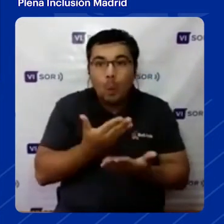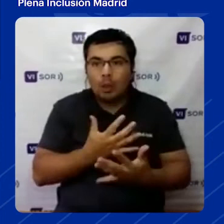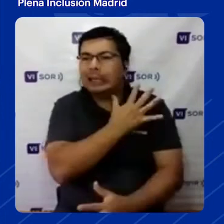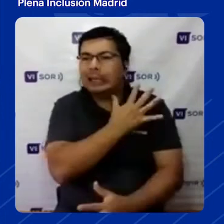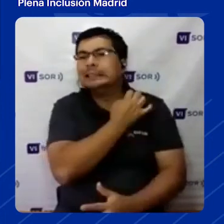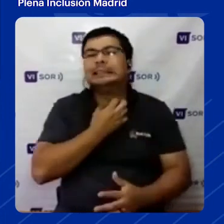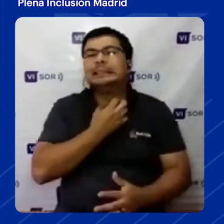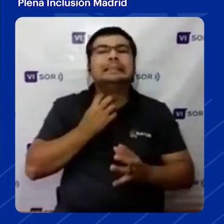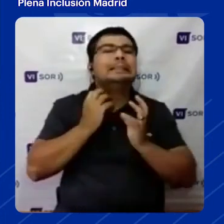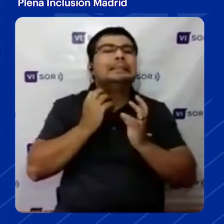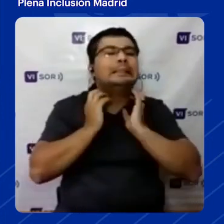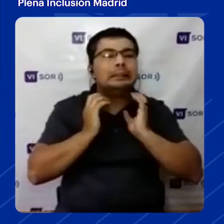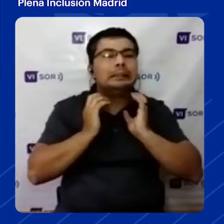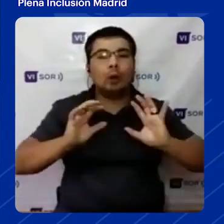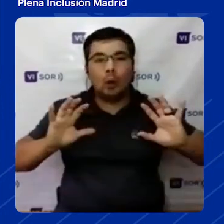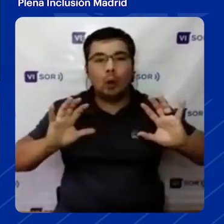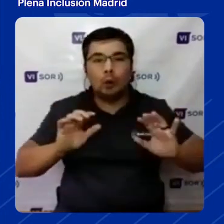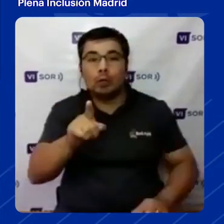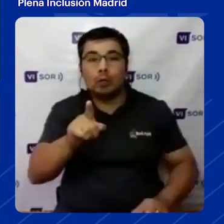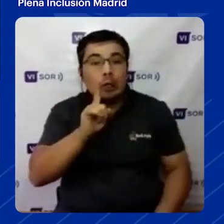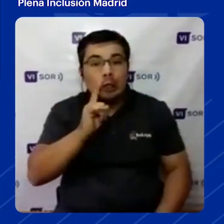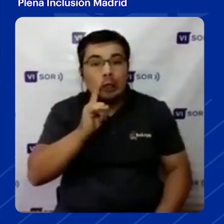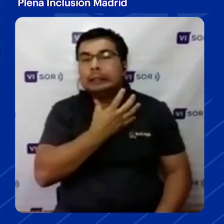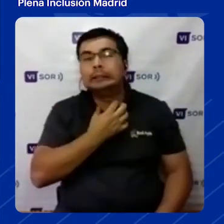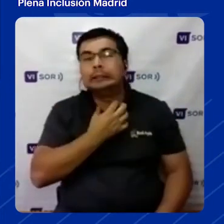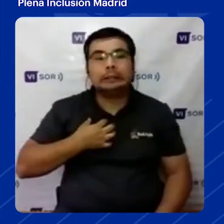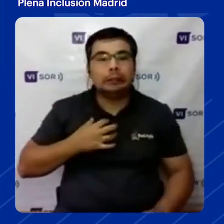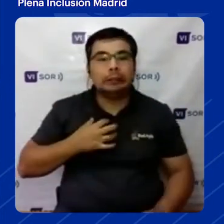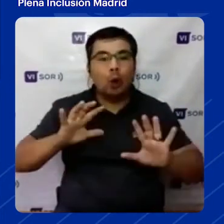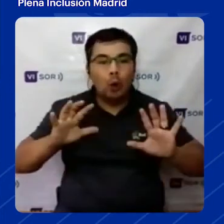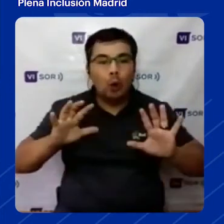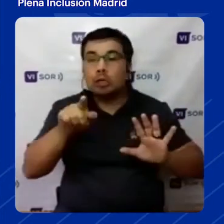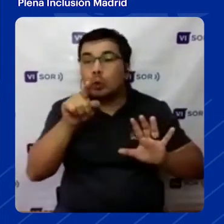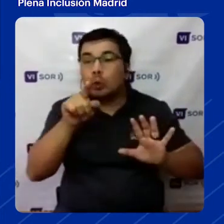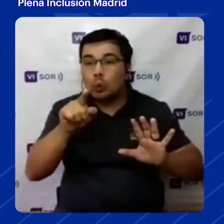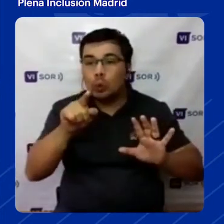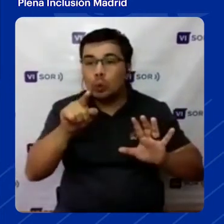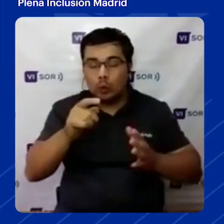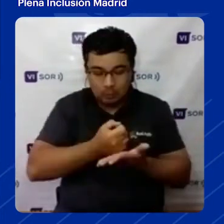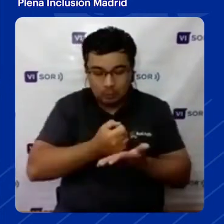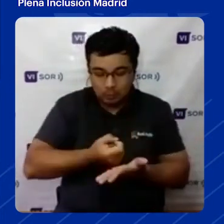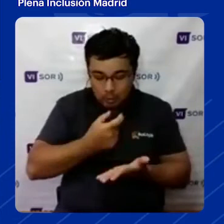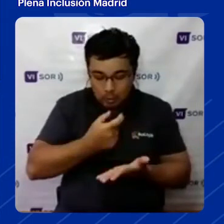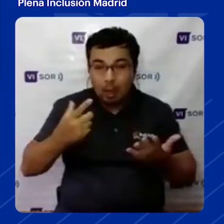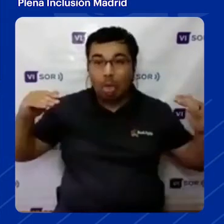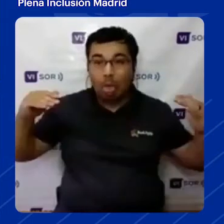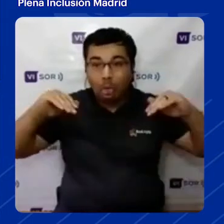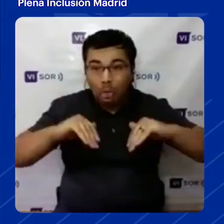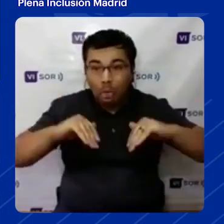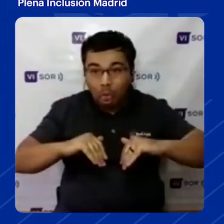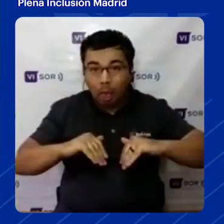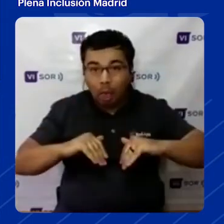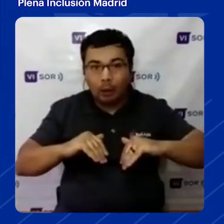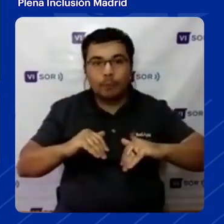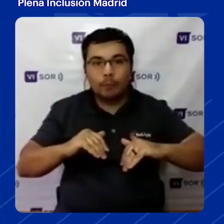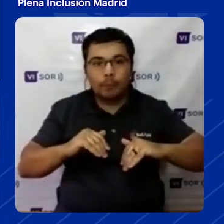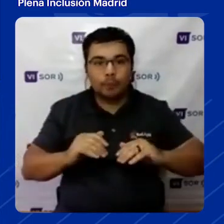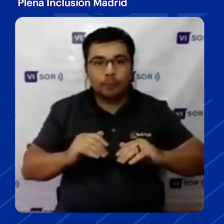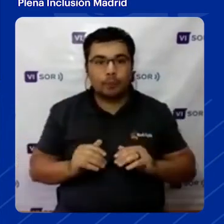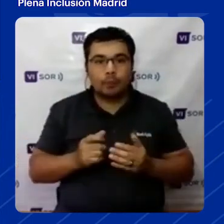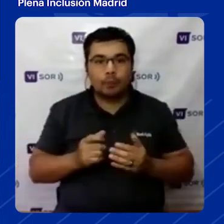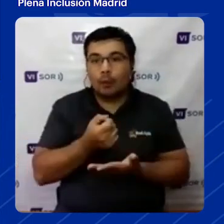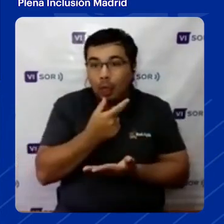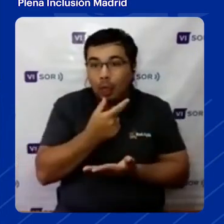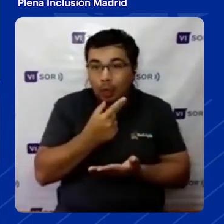es la sensación de necesidad de una droga o alcohol. Fíjense en otro detalle importante que les resaltó de la lectura fácil. Las explicaciones,